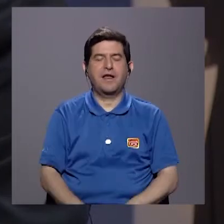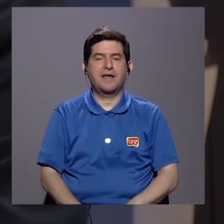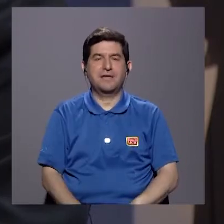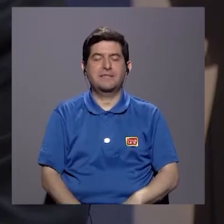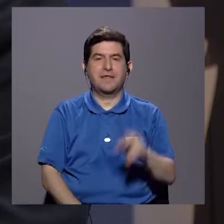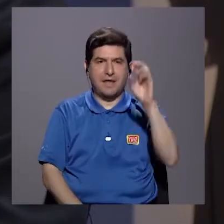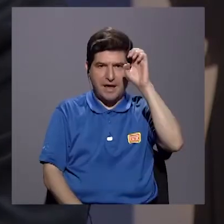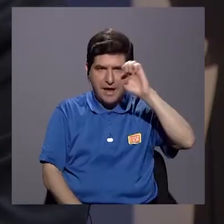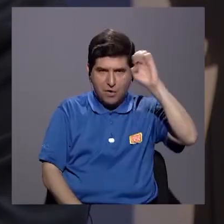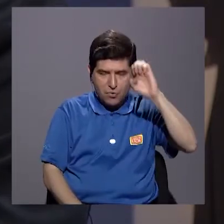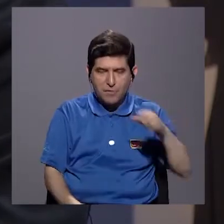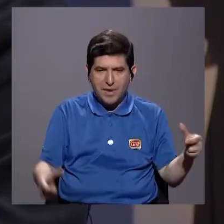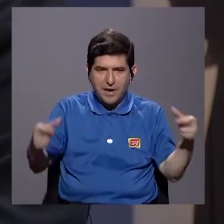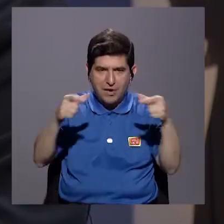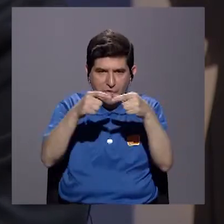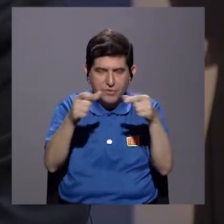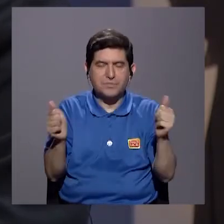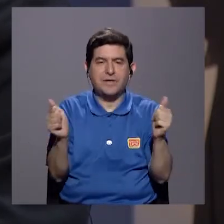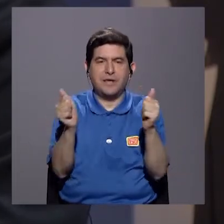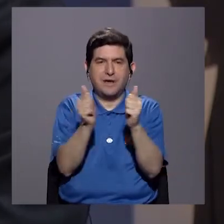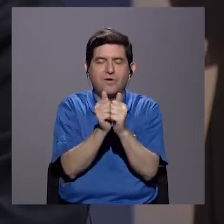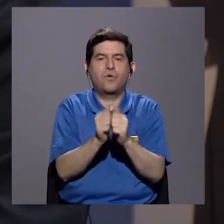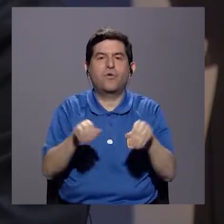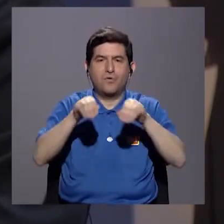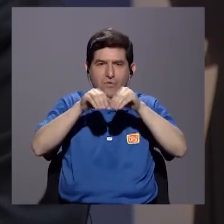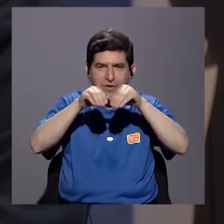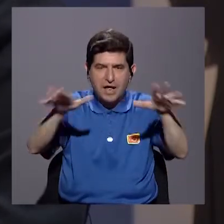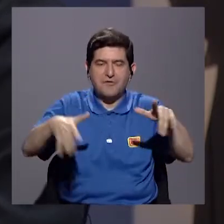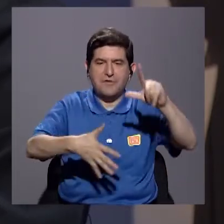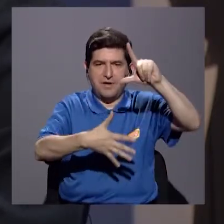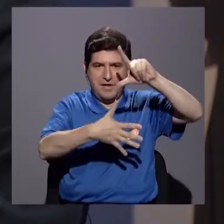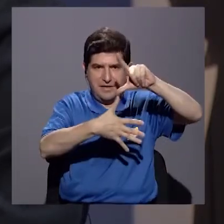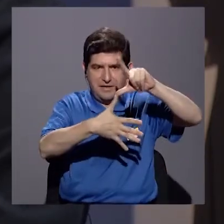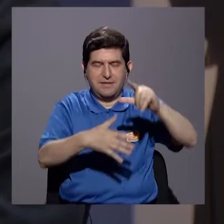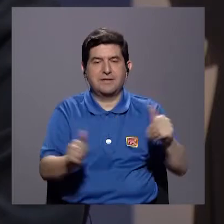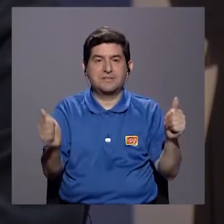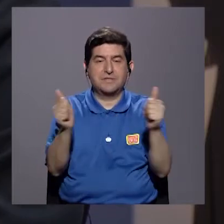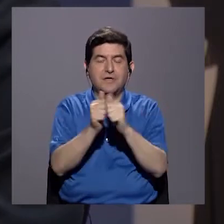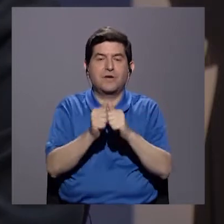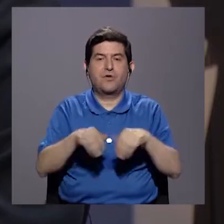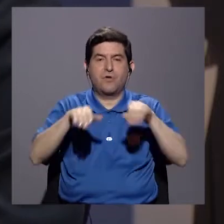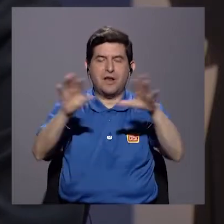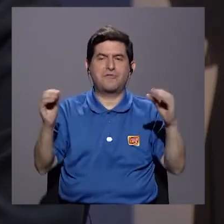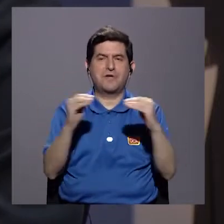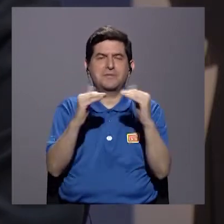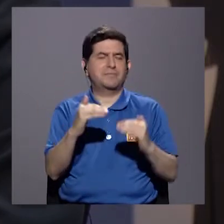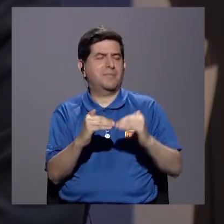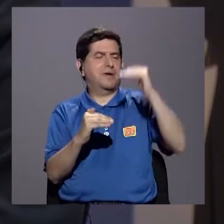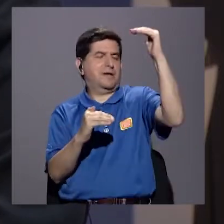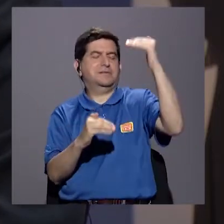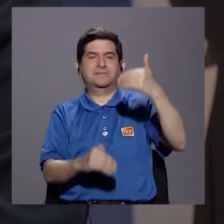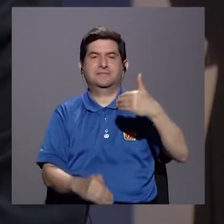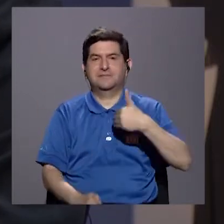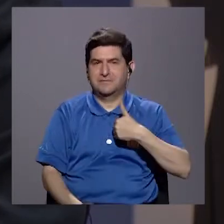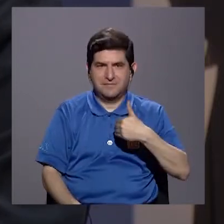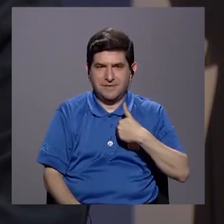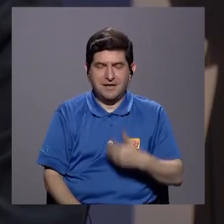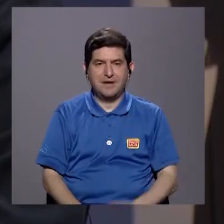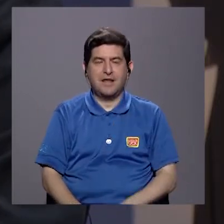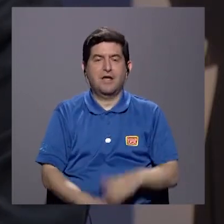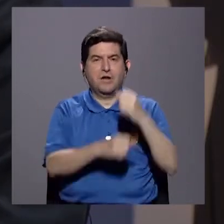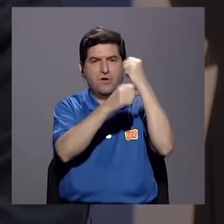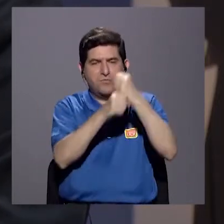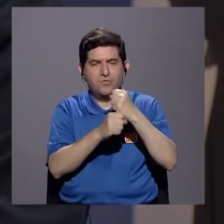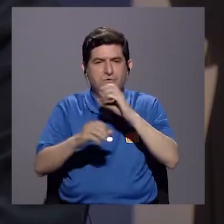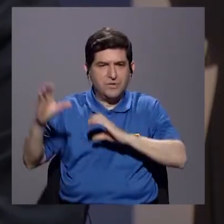red europea que se conecta con las redes latinoamericanas y con la red más sofisticada, que es la de la Fundación de